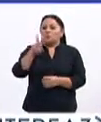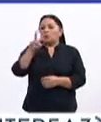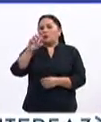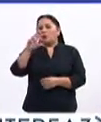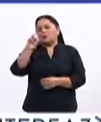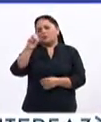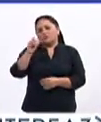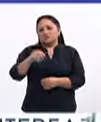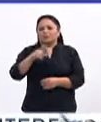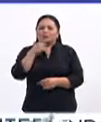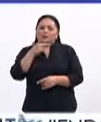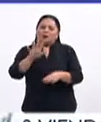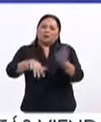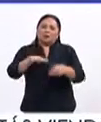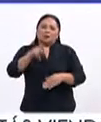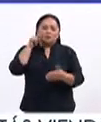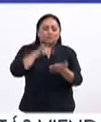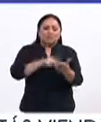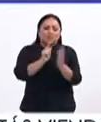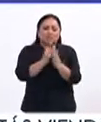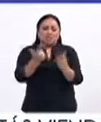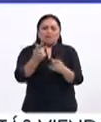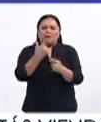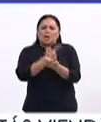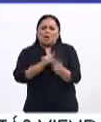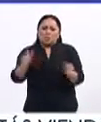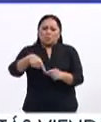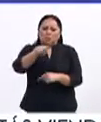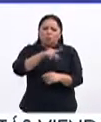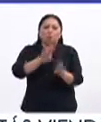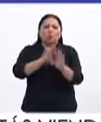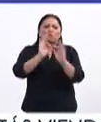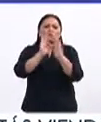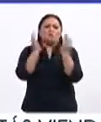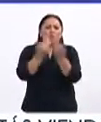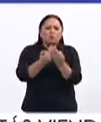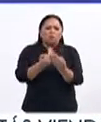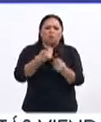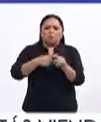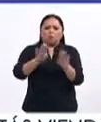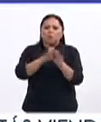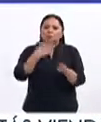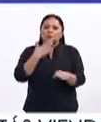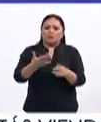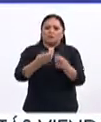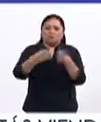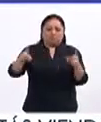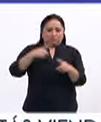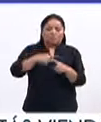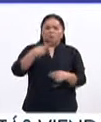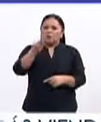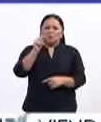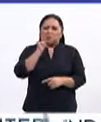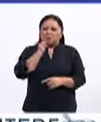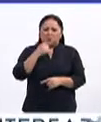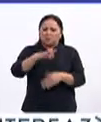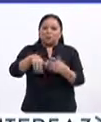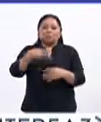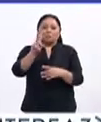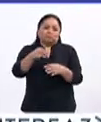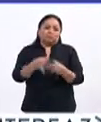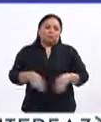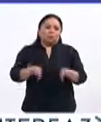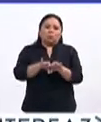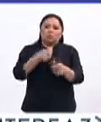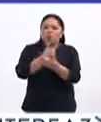Versos que están probablemente verso libre o verso de una forma métrica muy bien desarrollado, lo que haya sido, pero es importante